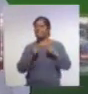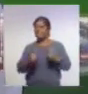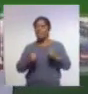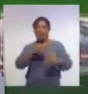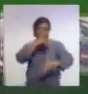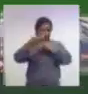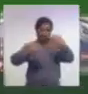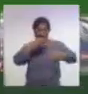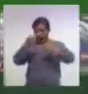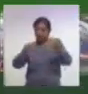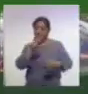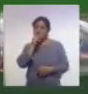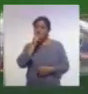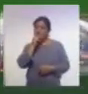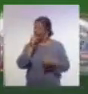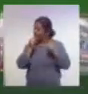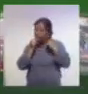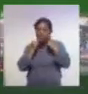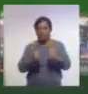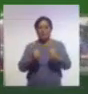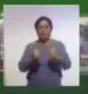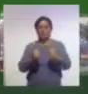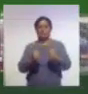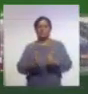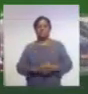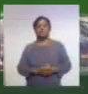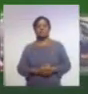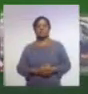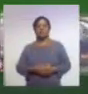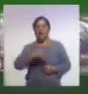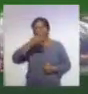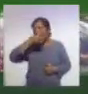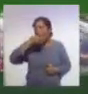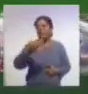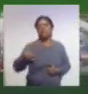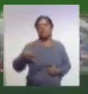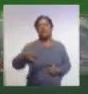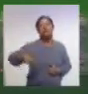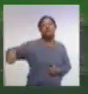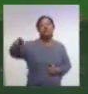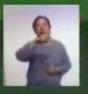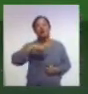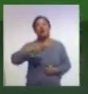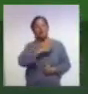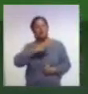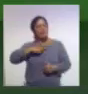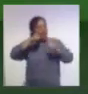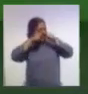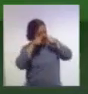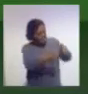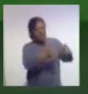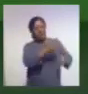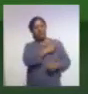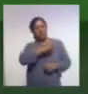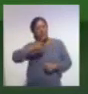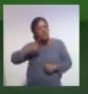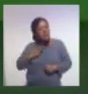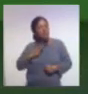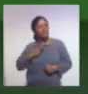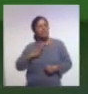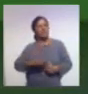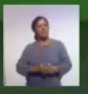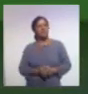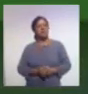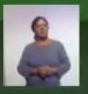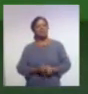atención a los padres de familia. ¿Por qué? Porque tenemos que estar más atentos en inculcarles valores, en inculcarles